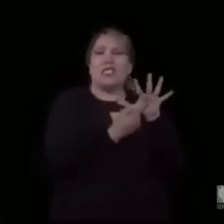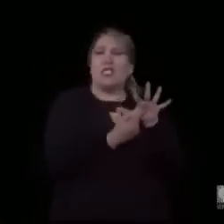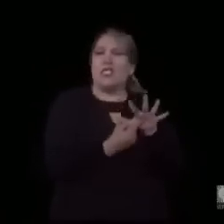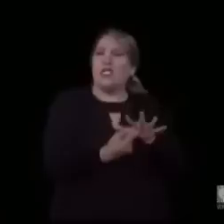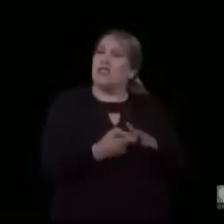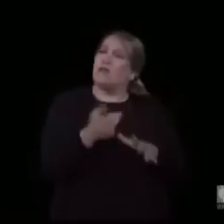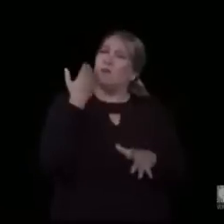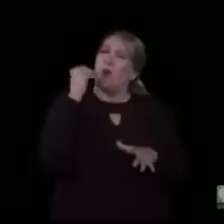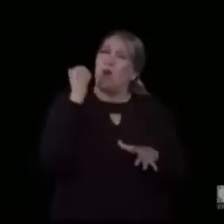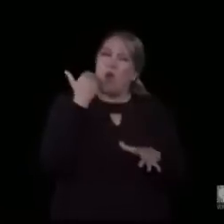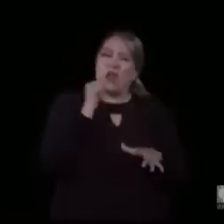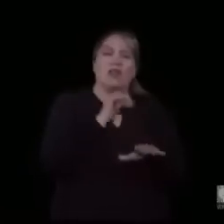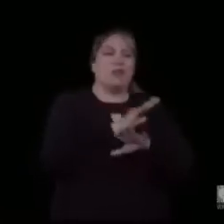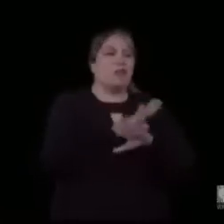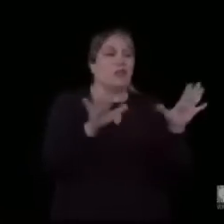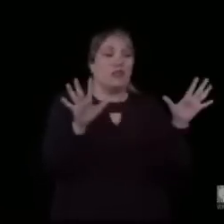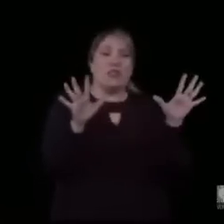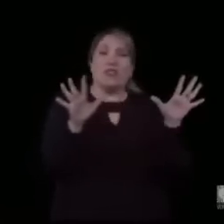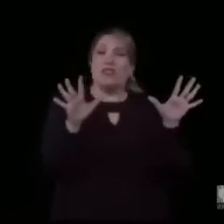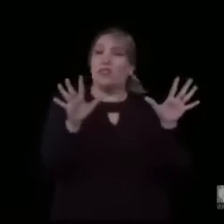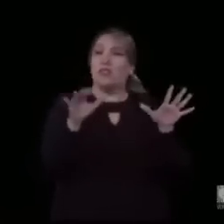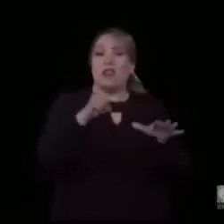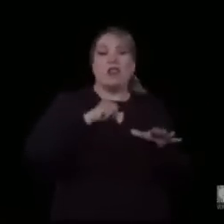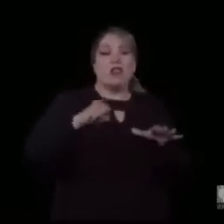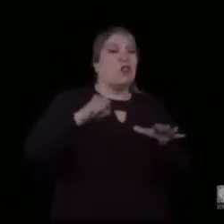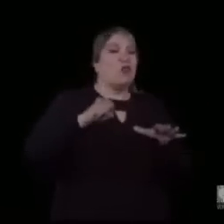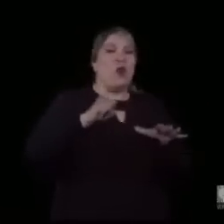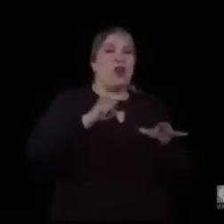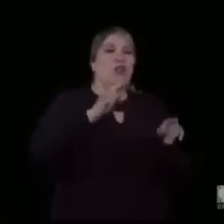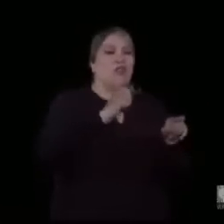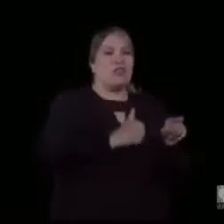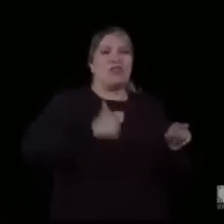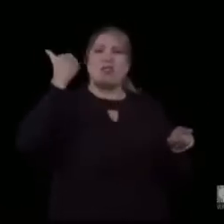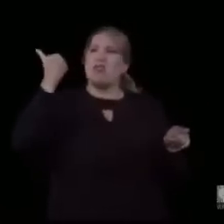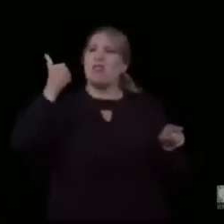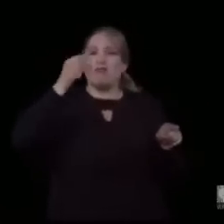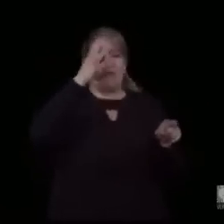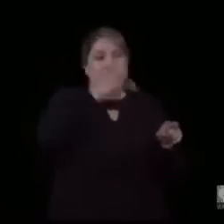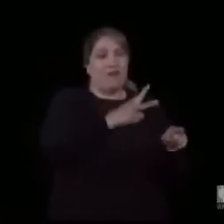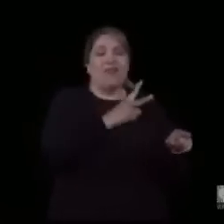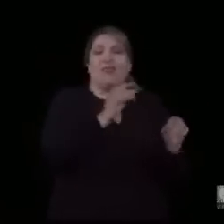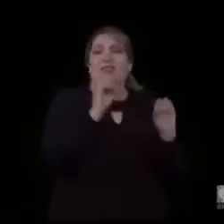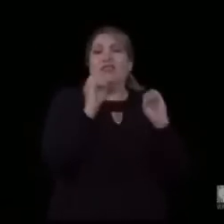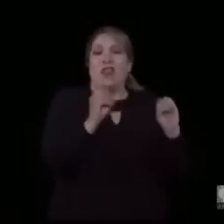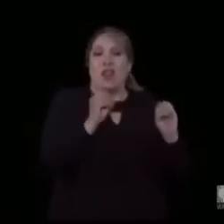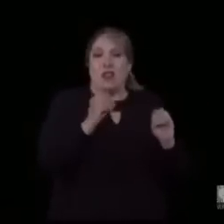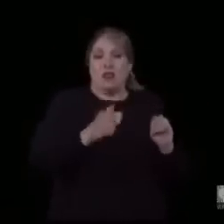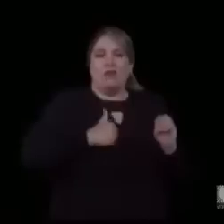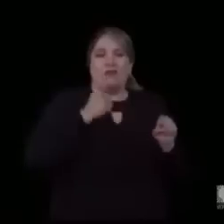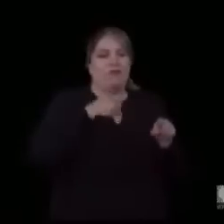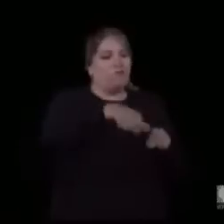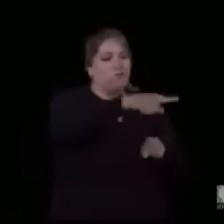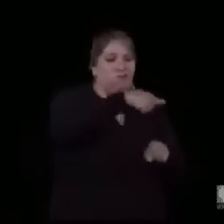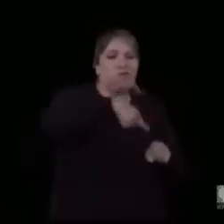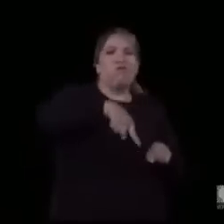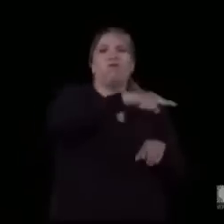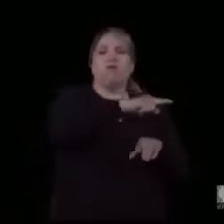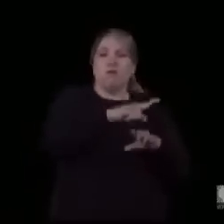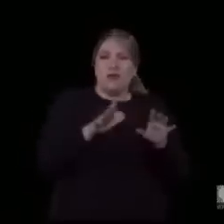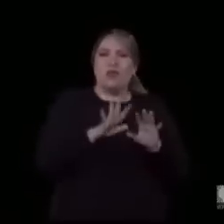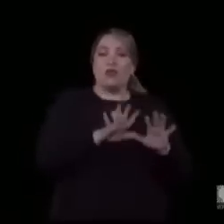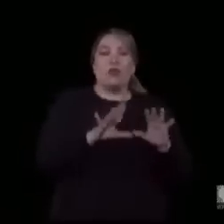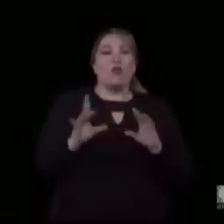las mujeres despojadas de todo derecho y arrebatadas de su privacidad. La voz de las familias de